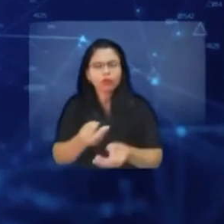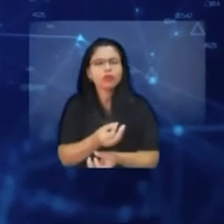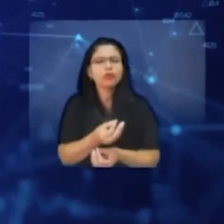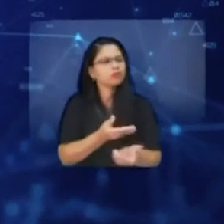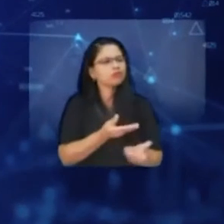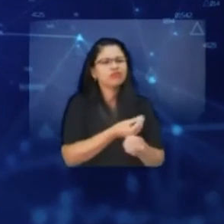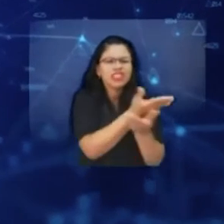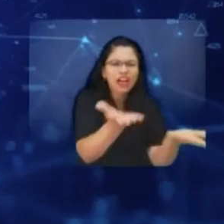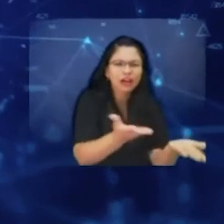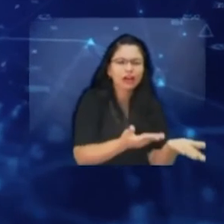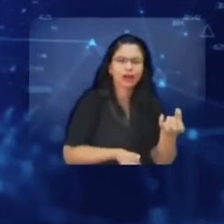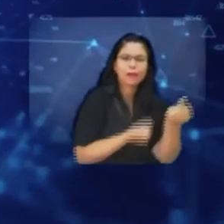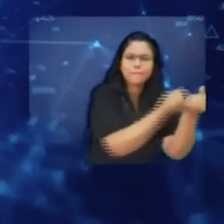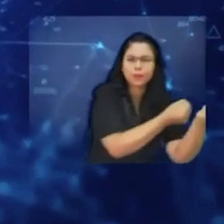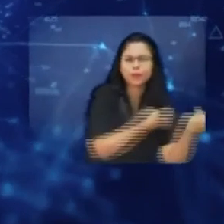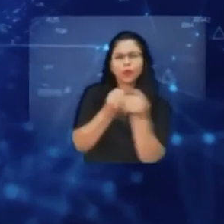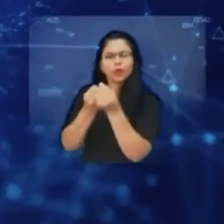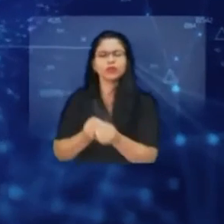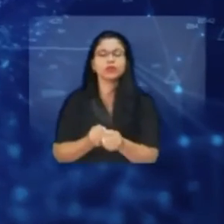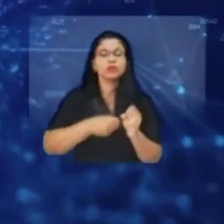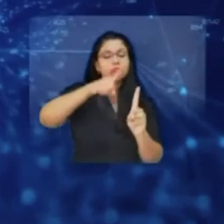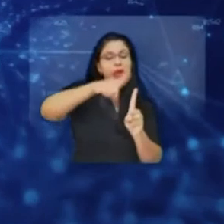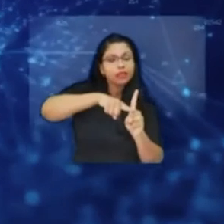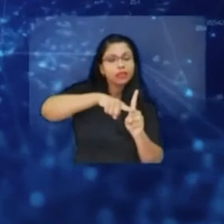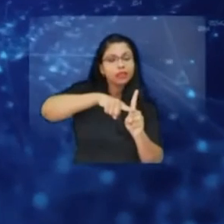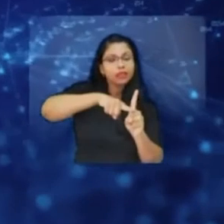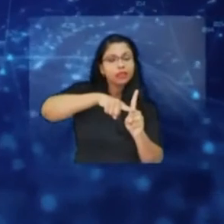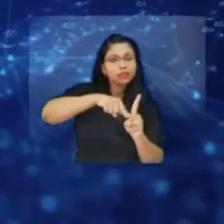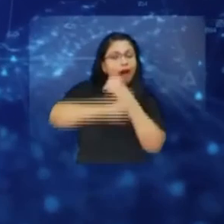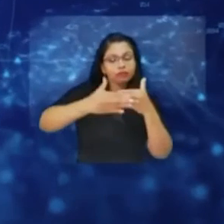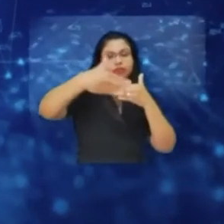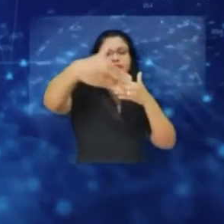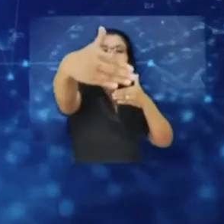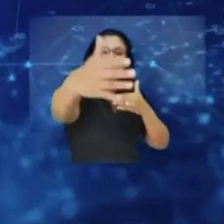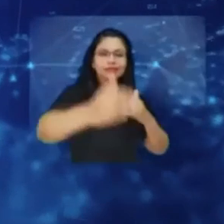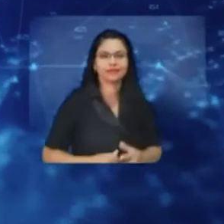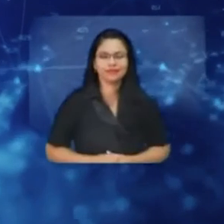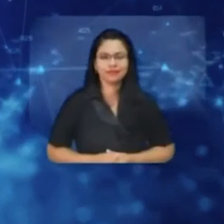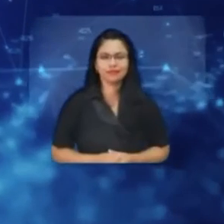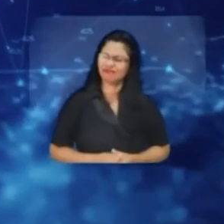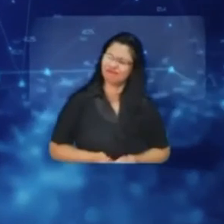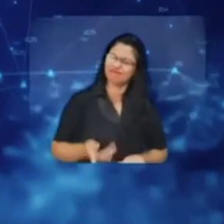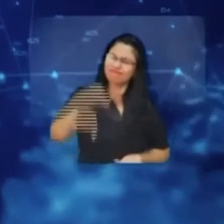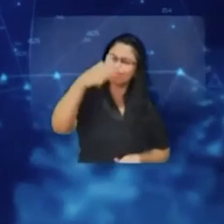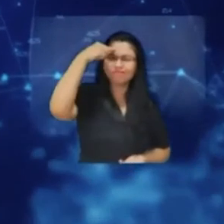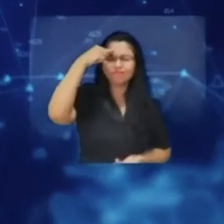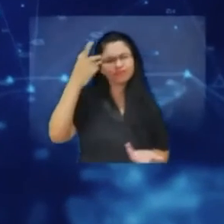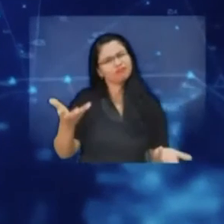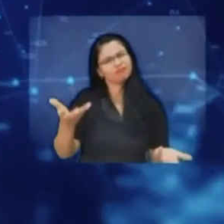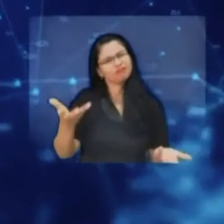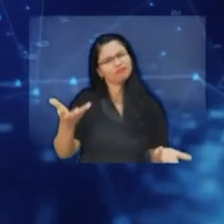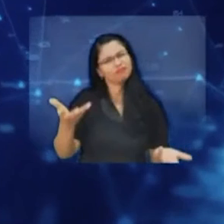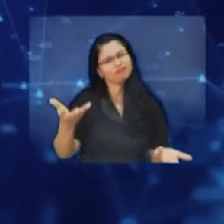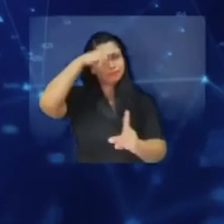específicos de la industria en los próximos meses y años. ¿Y qué sustenta esto? ¿Por qué me muestro